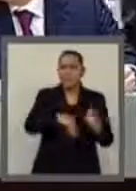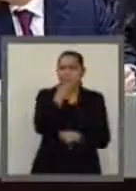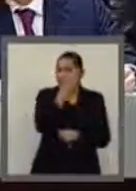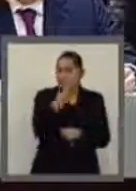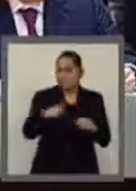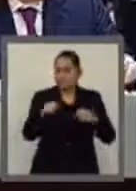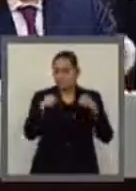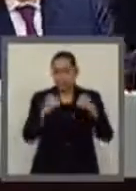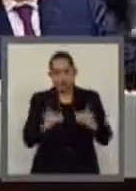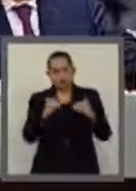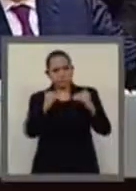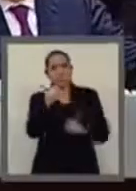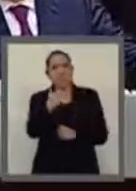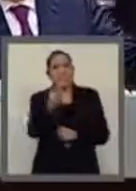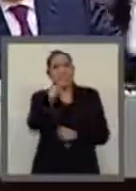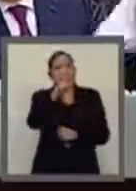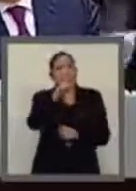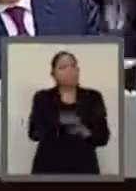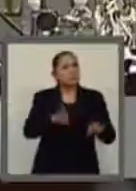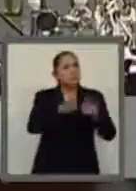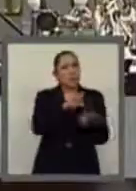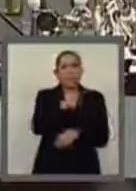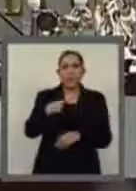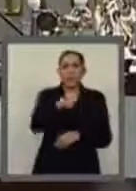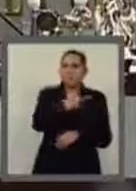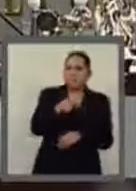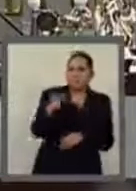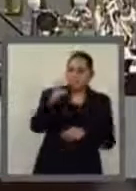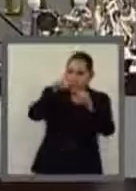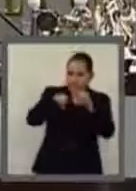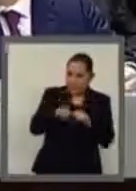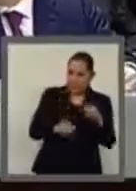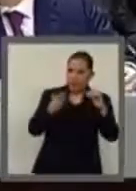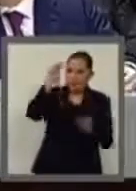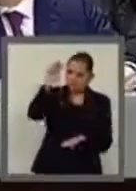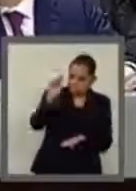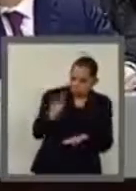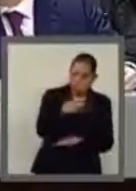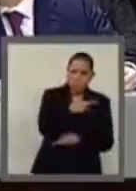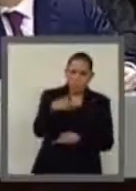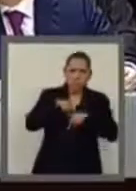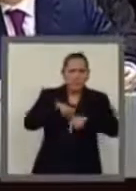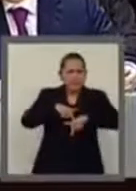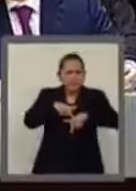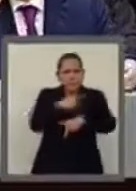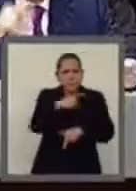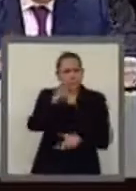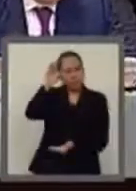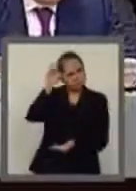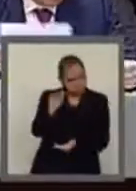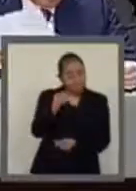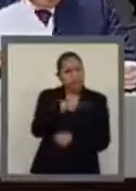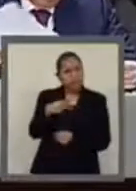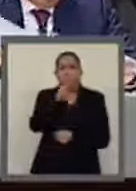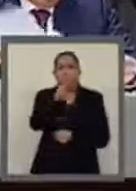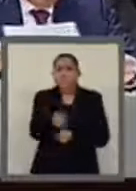y la brecha y promoción de la política pública para el desarrollo pregunto, de zonas señor económicas especiales, ¿qué experiencias son internacionales en atención